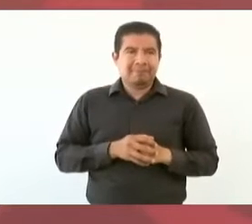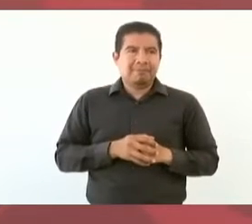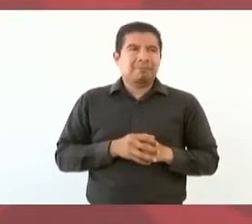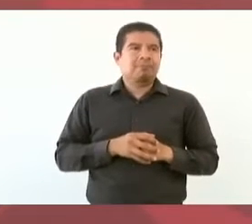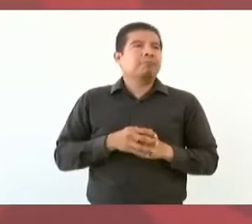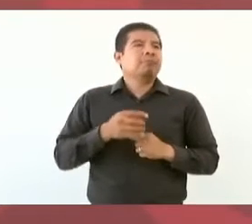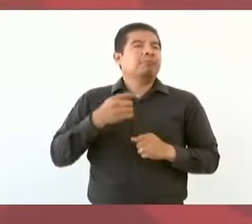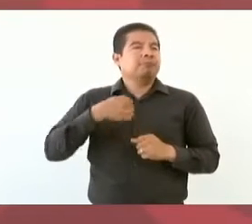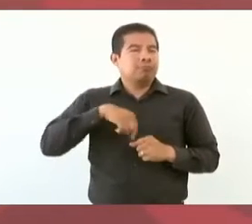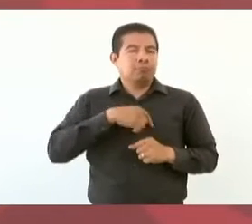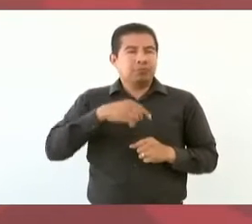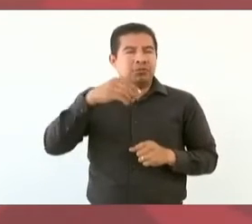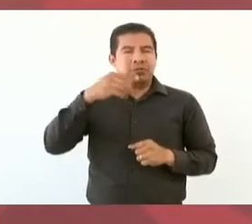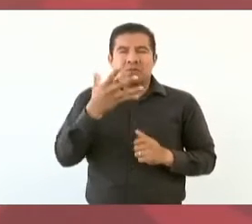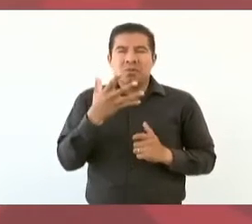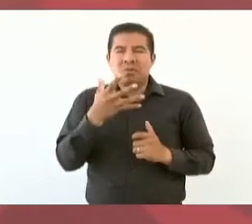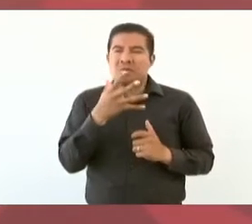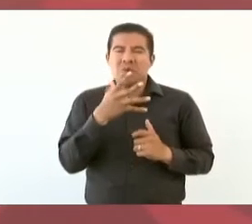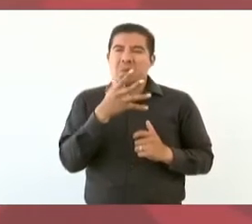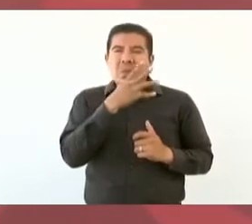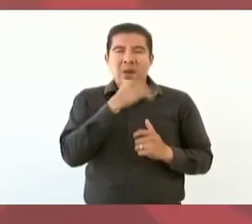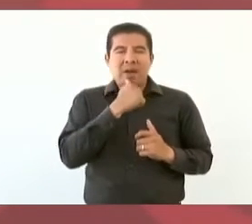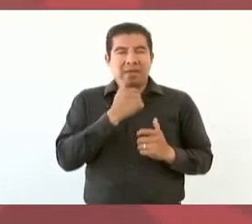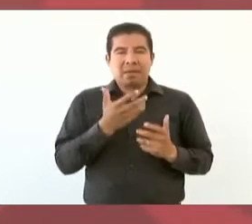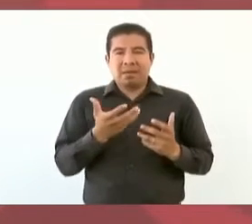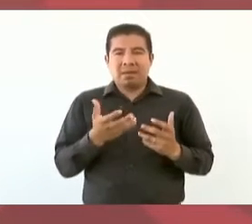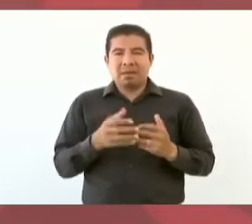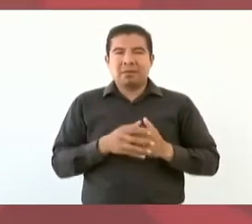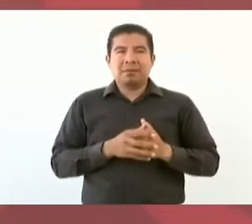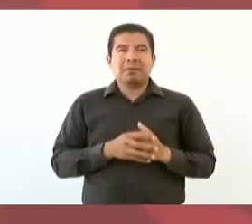No podemos